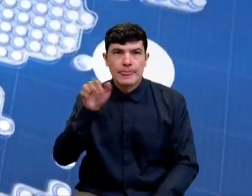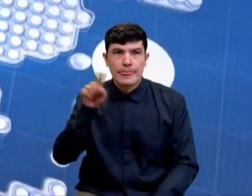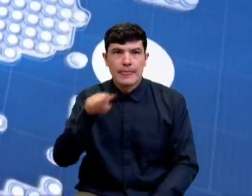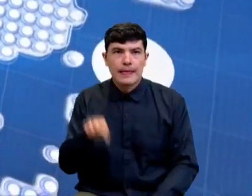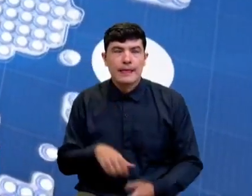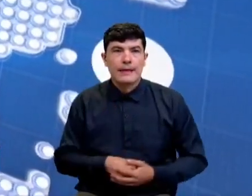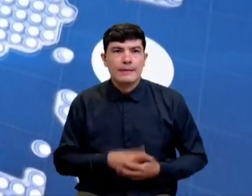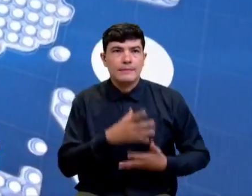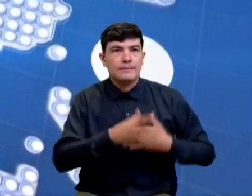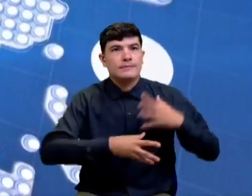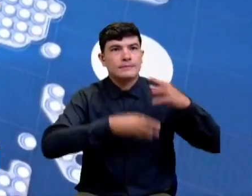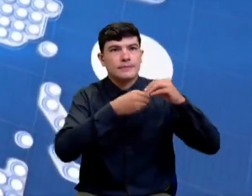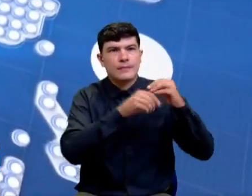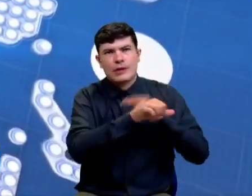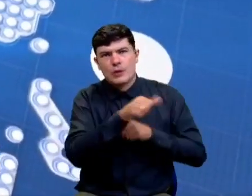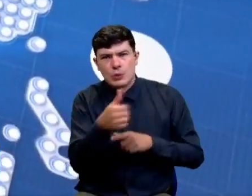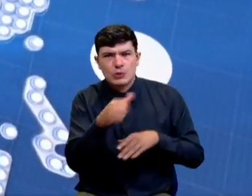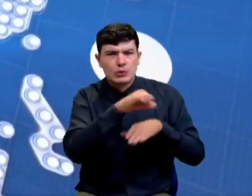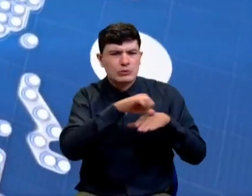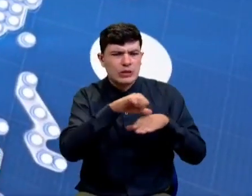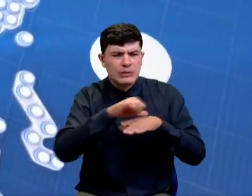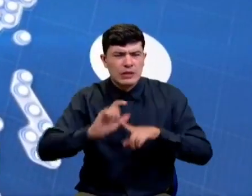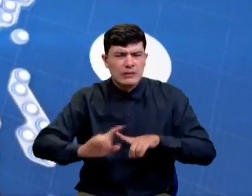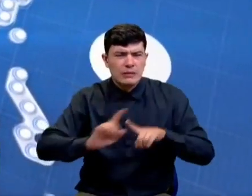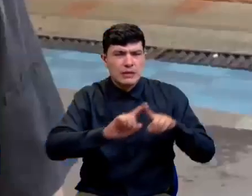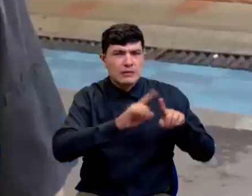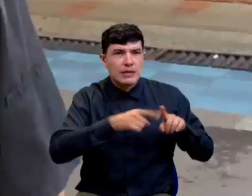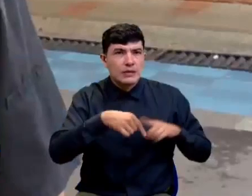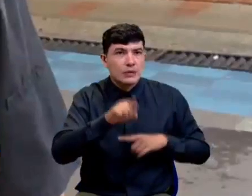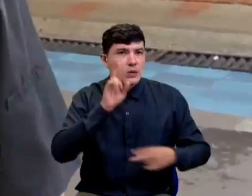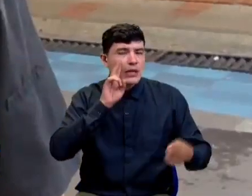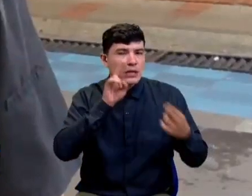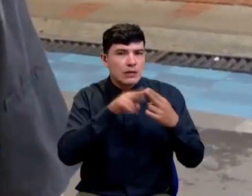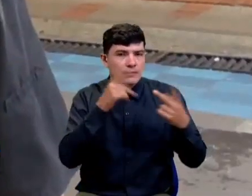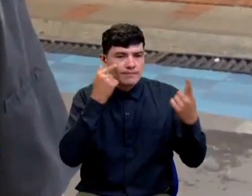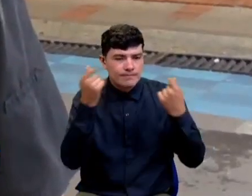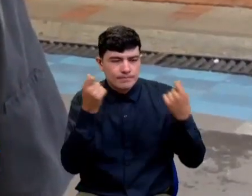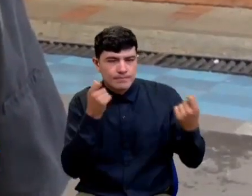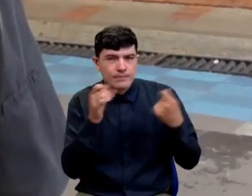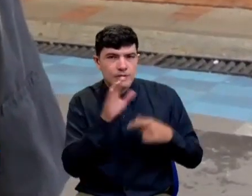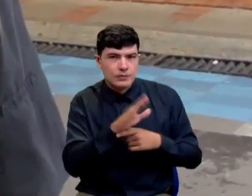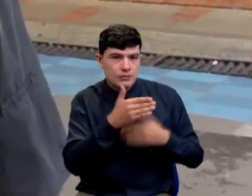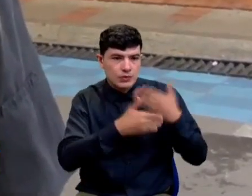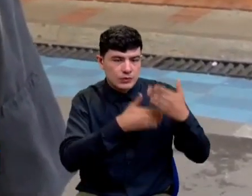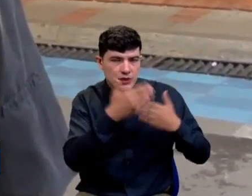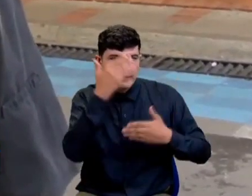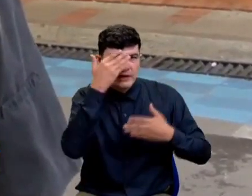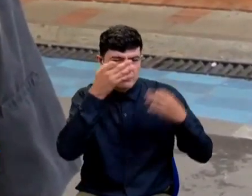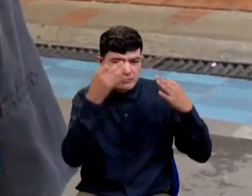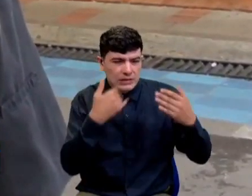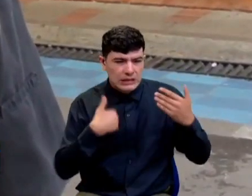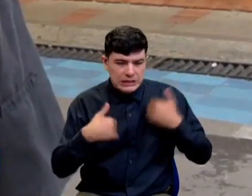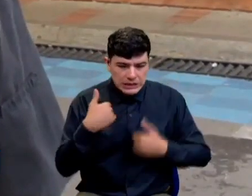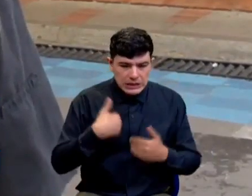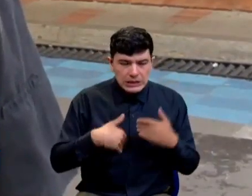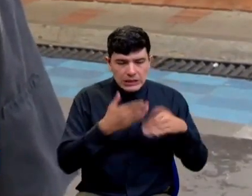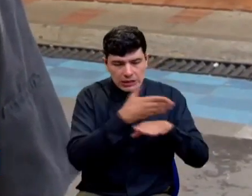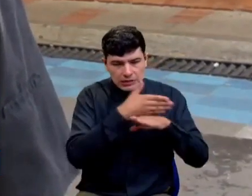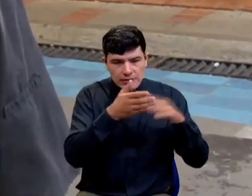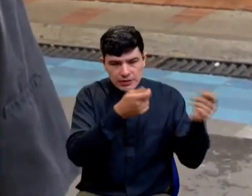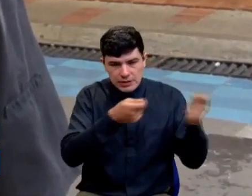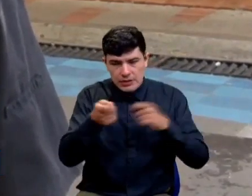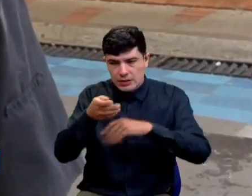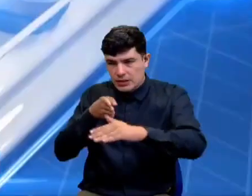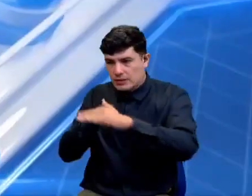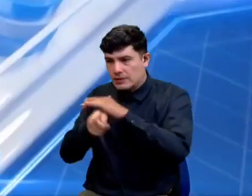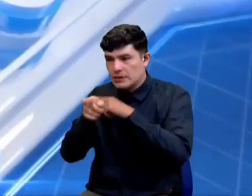le realizaron otros procedimientos quirúrgicos con el tal de hacer el control de daños de las mismas lesiones, y posteriormente fueron trasladados a la unidad